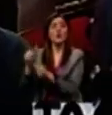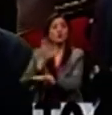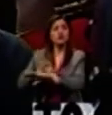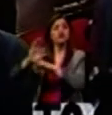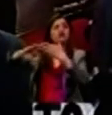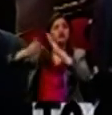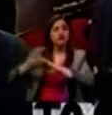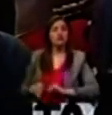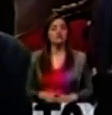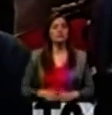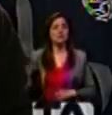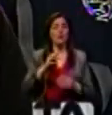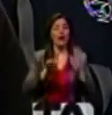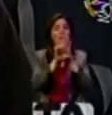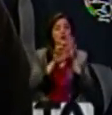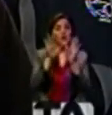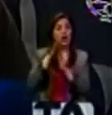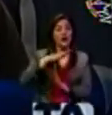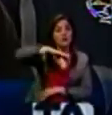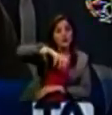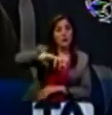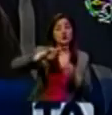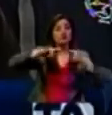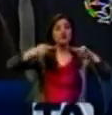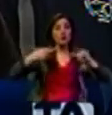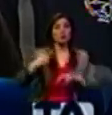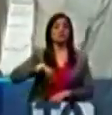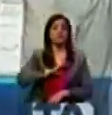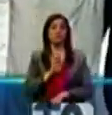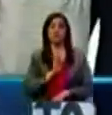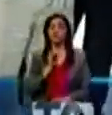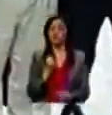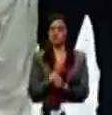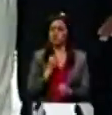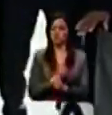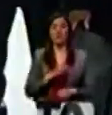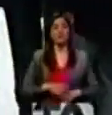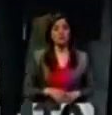de las reformas a la ley de aguas. Vamos a trabajar juntos con ellos de manera técnica. Para lo